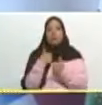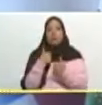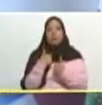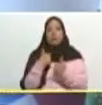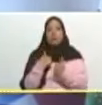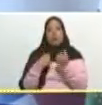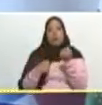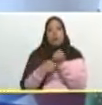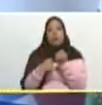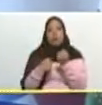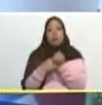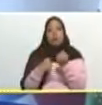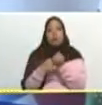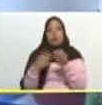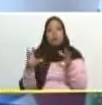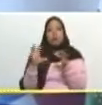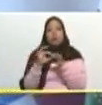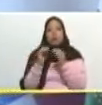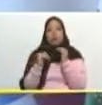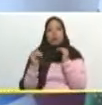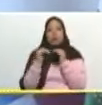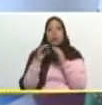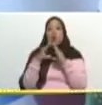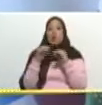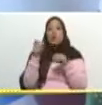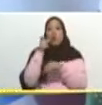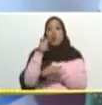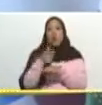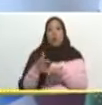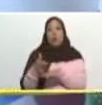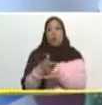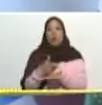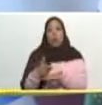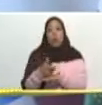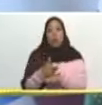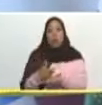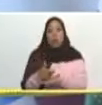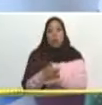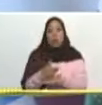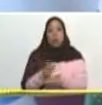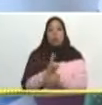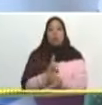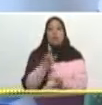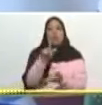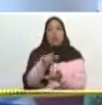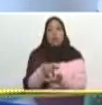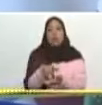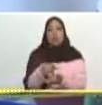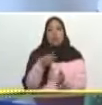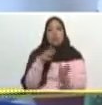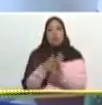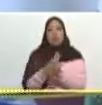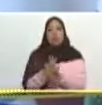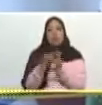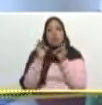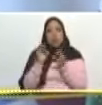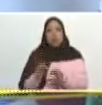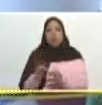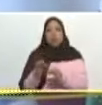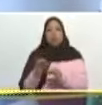un apoyo unánime de todos los gobiernos y países participantes para exigir el